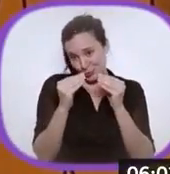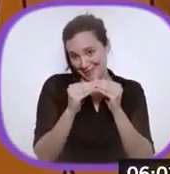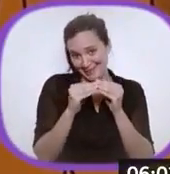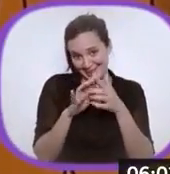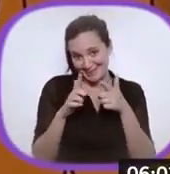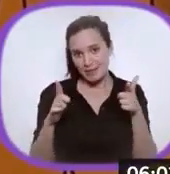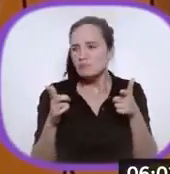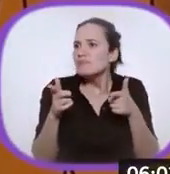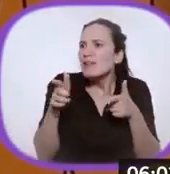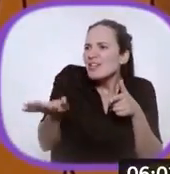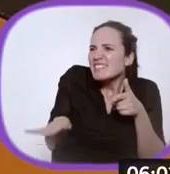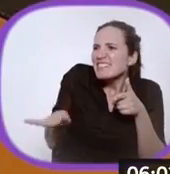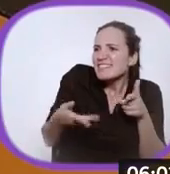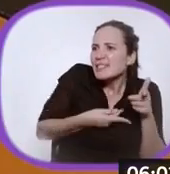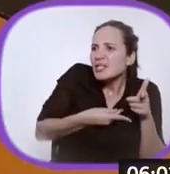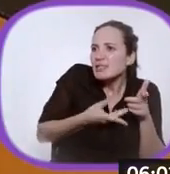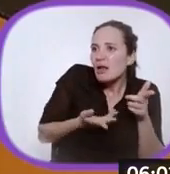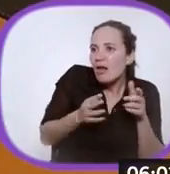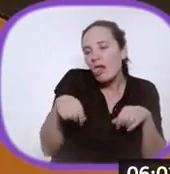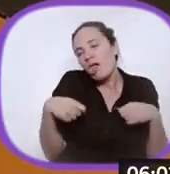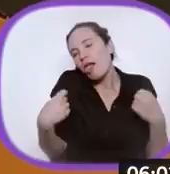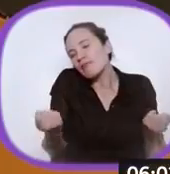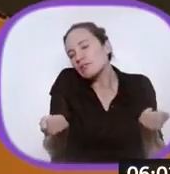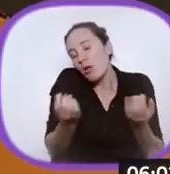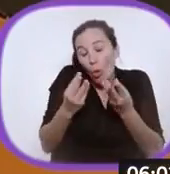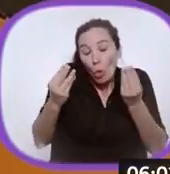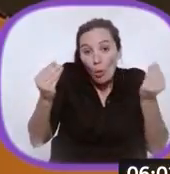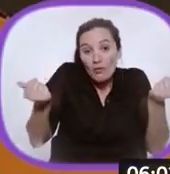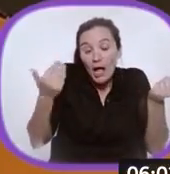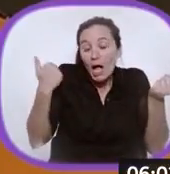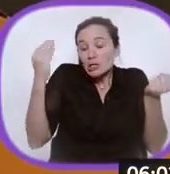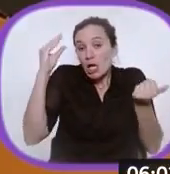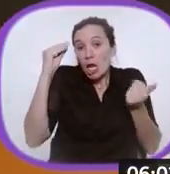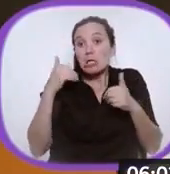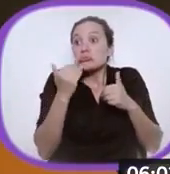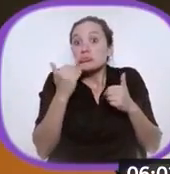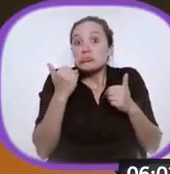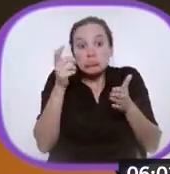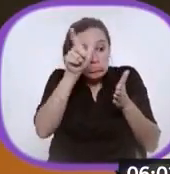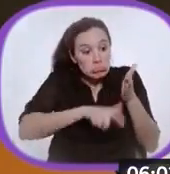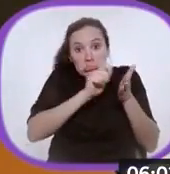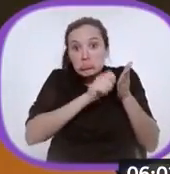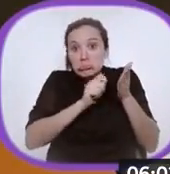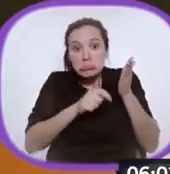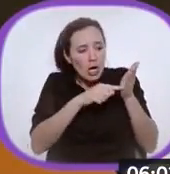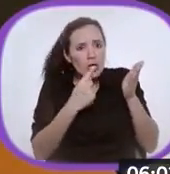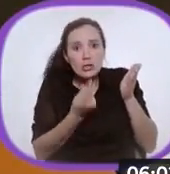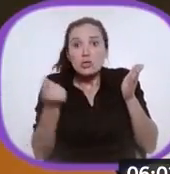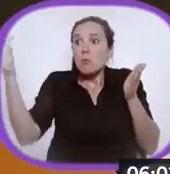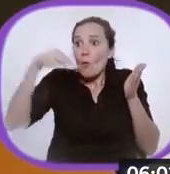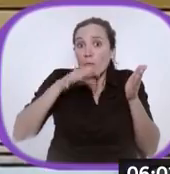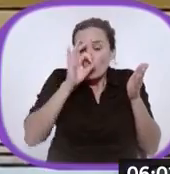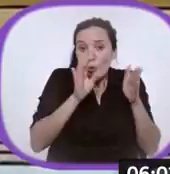¿Sin compañero? ¿Qué le sucedió a Chiquito? ¡Se desvaneció! ¡Desapareció anoche! Dejó una nota donde dice que